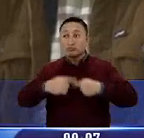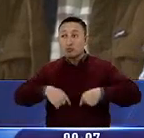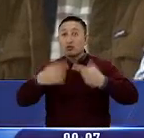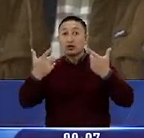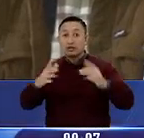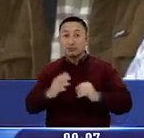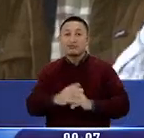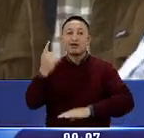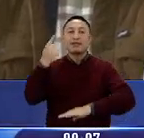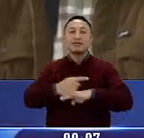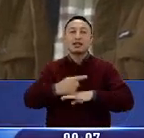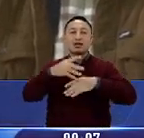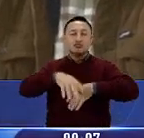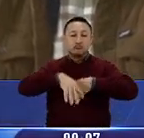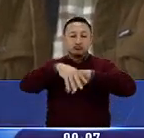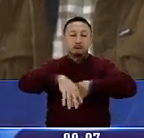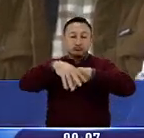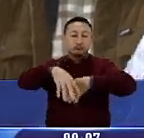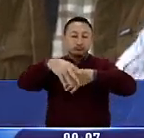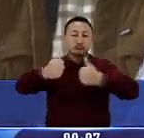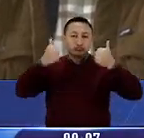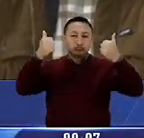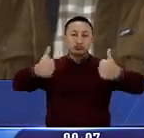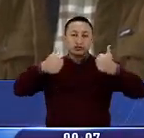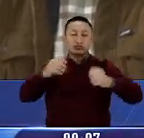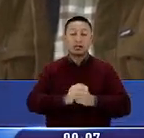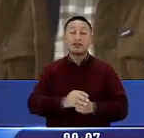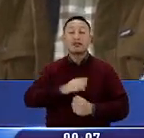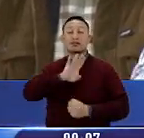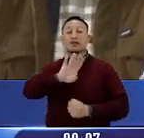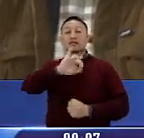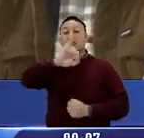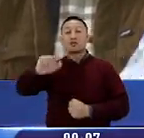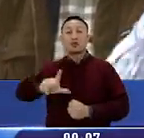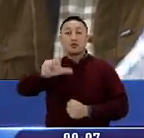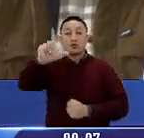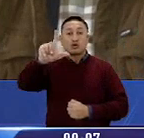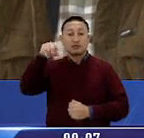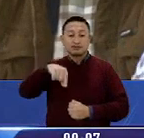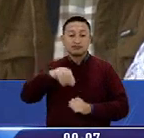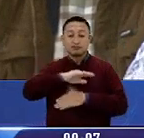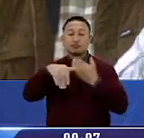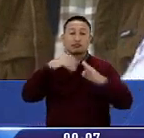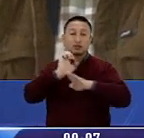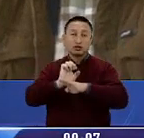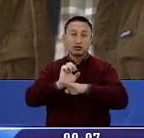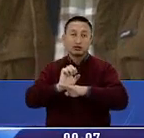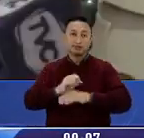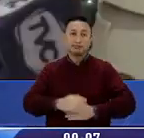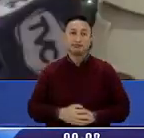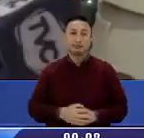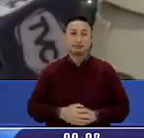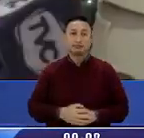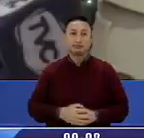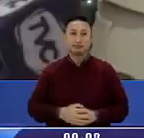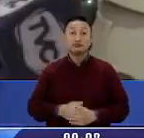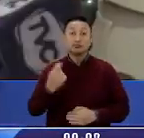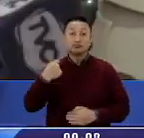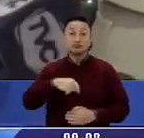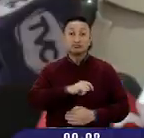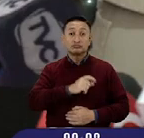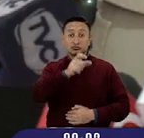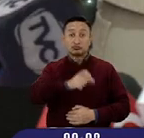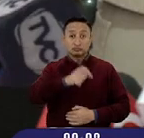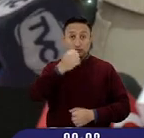gran jornada de movilización para el 4 de julio en todo el país. Nosotros, los